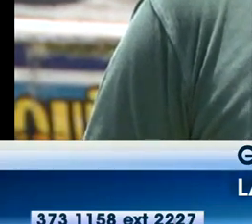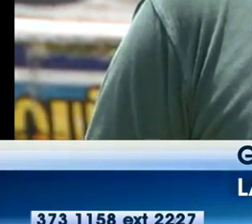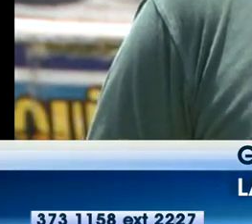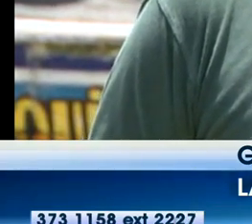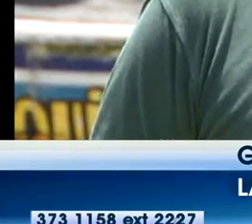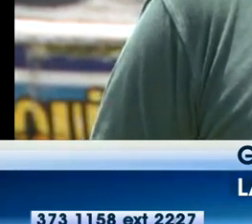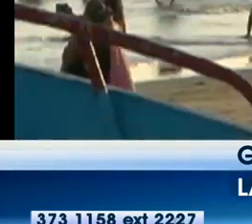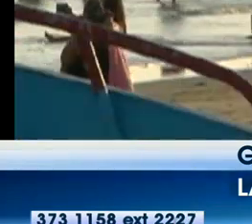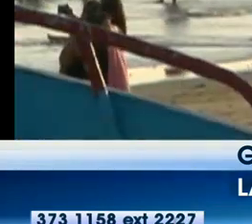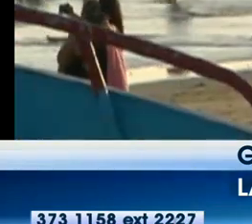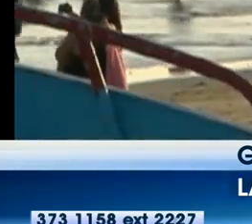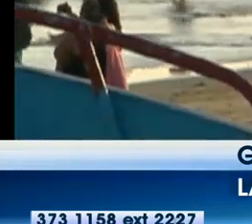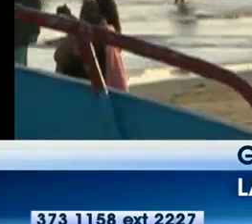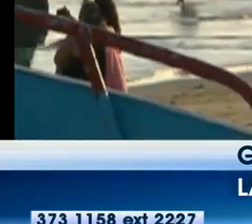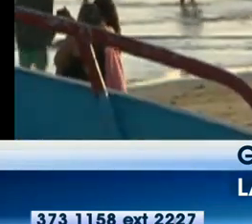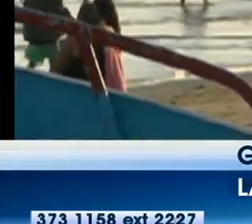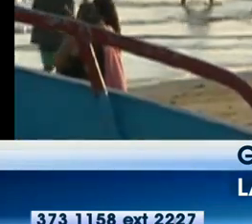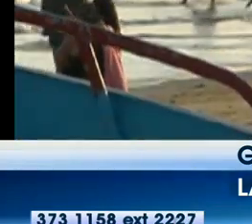Punay y Cabo Blanco.